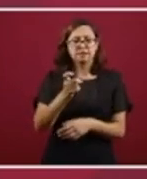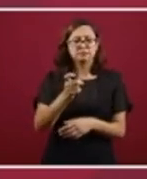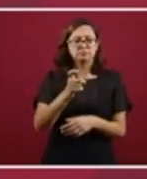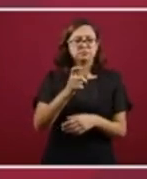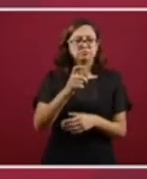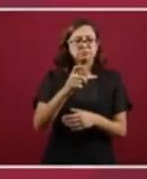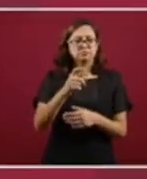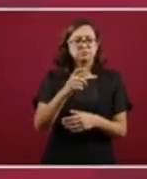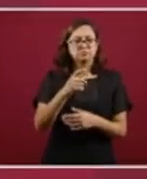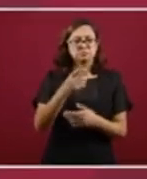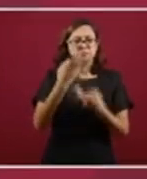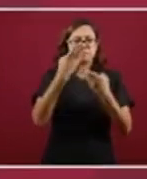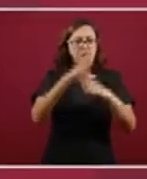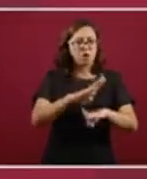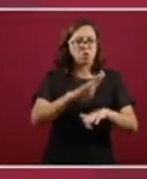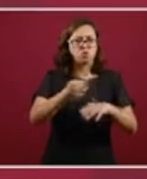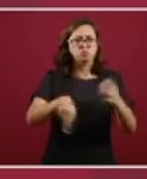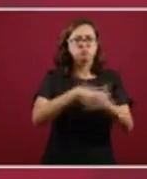1.100 sucursales